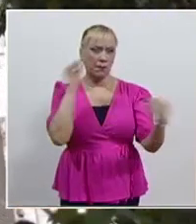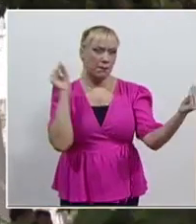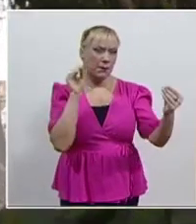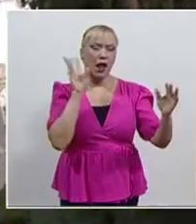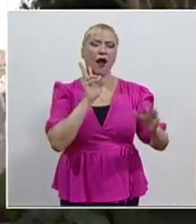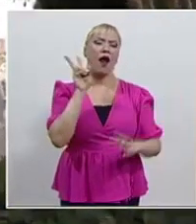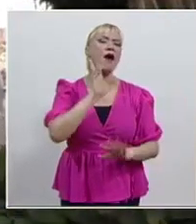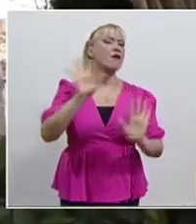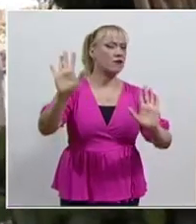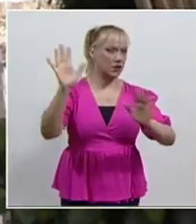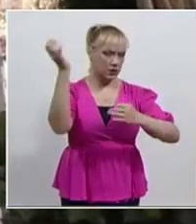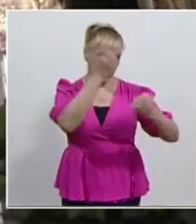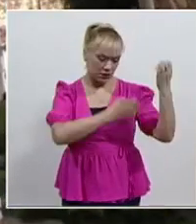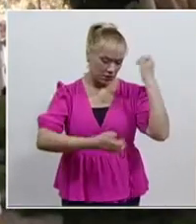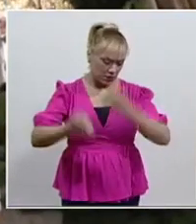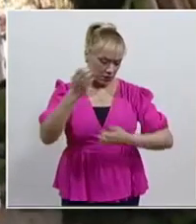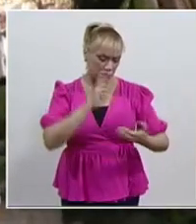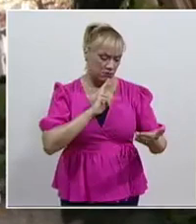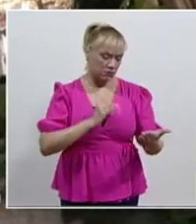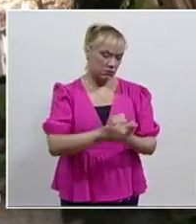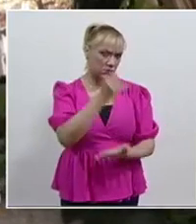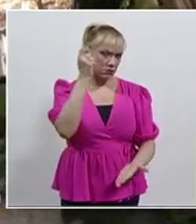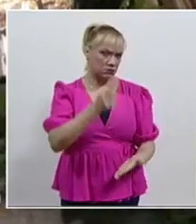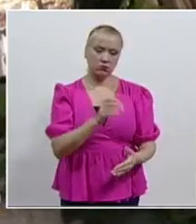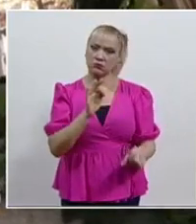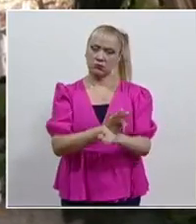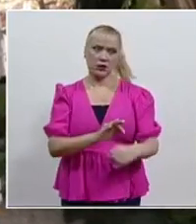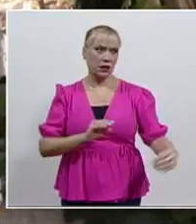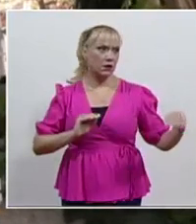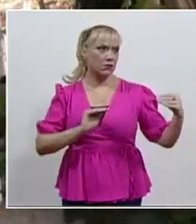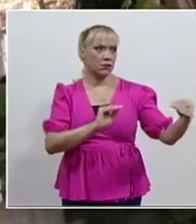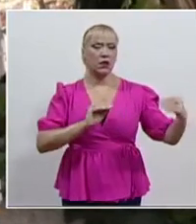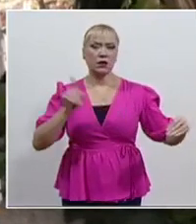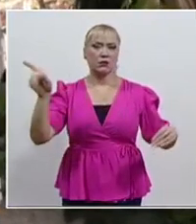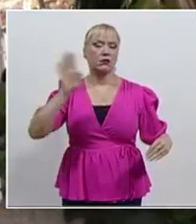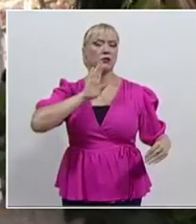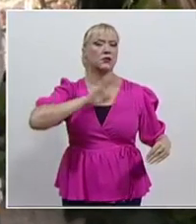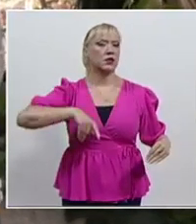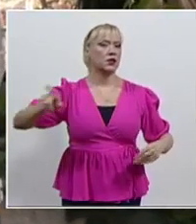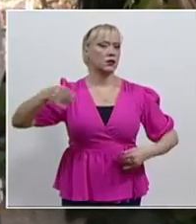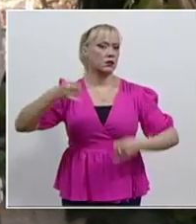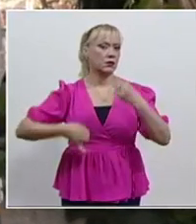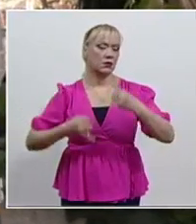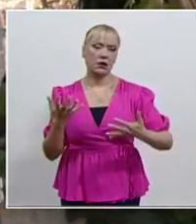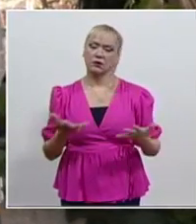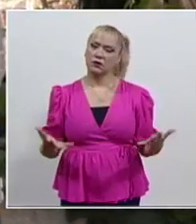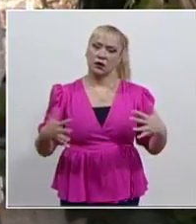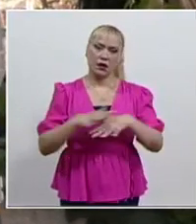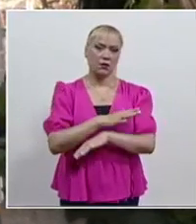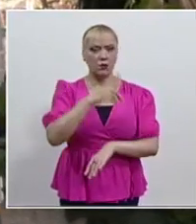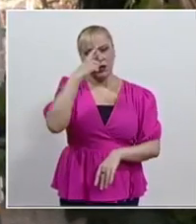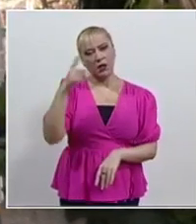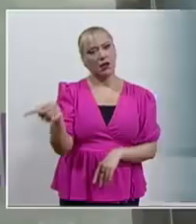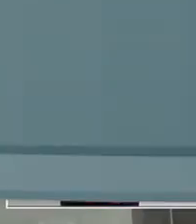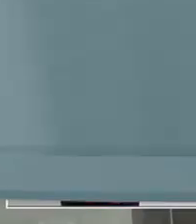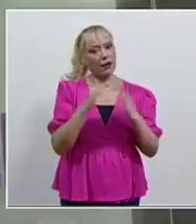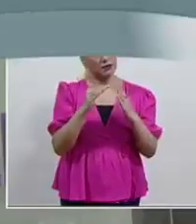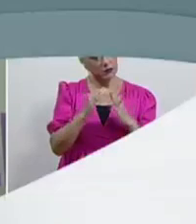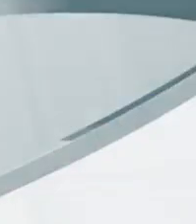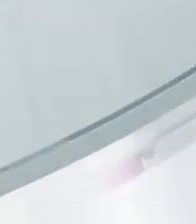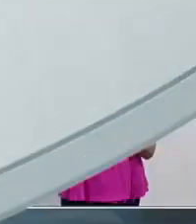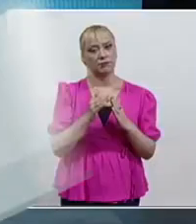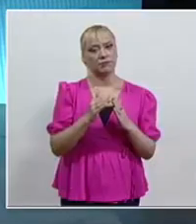la resolución judicial con el fin de promover un amparo indirecto en el que solicite el cambio de medida cautelar.